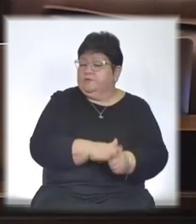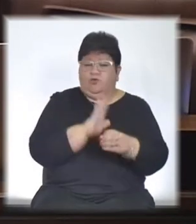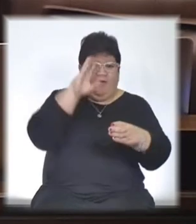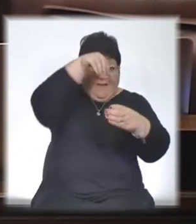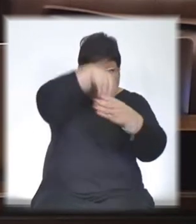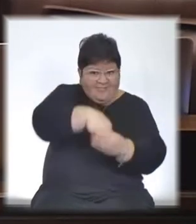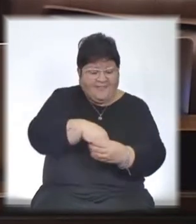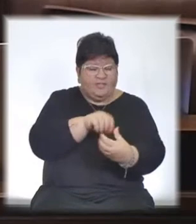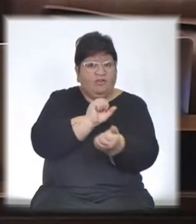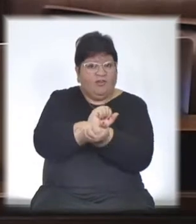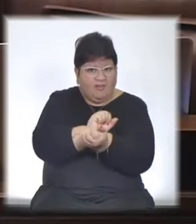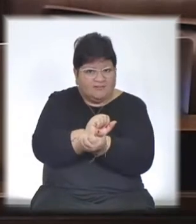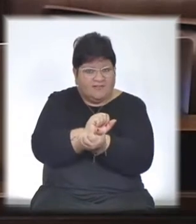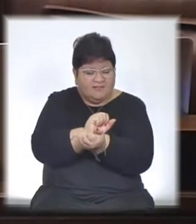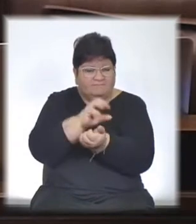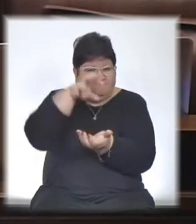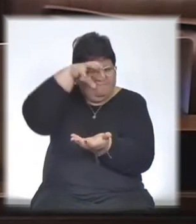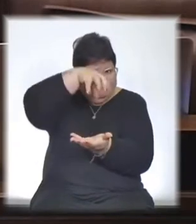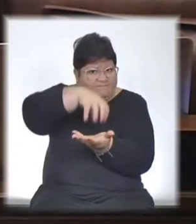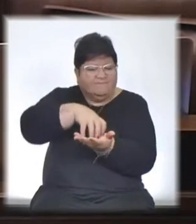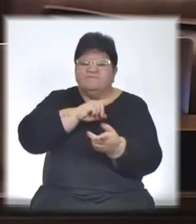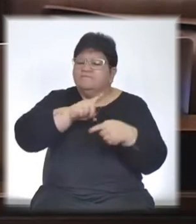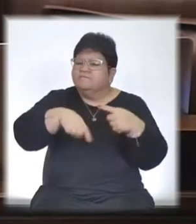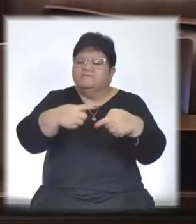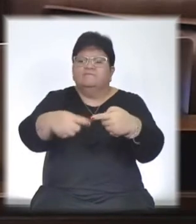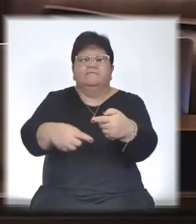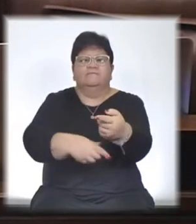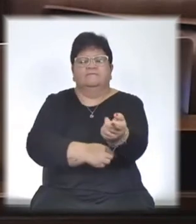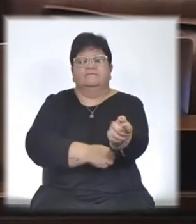penales. Esta fue la tónica cotidiana.